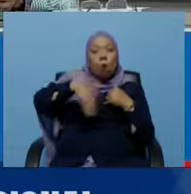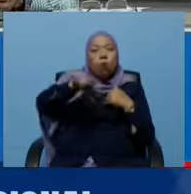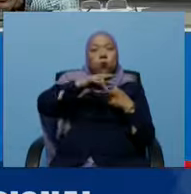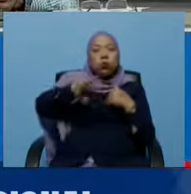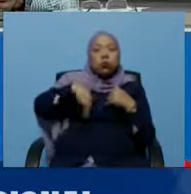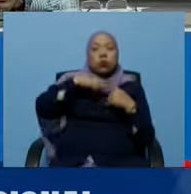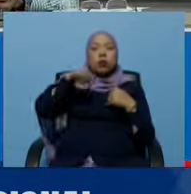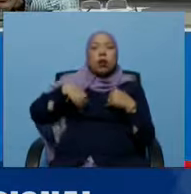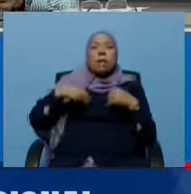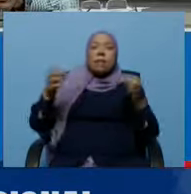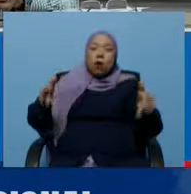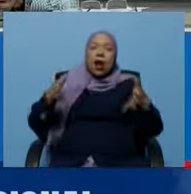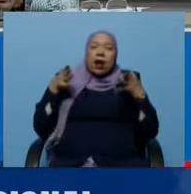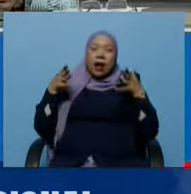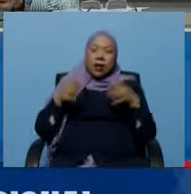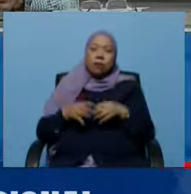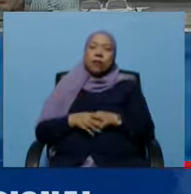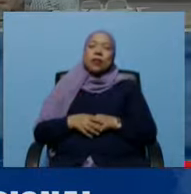nosotros...